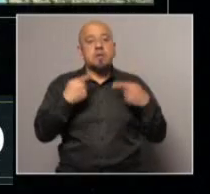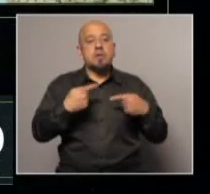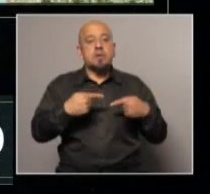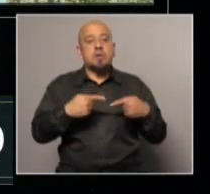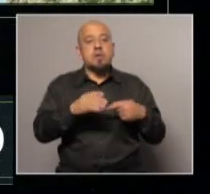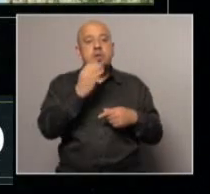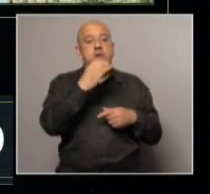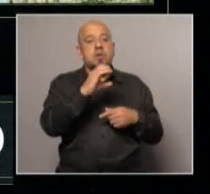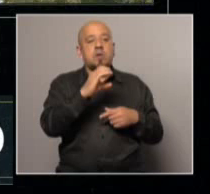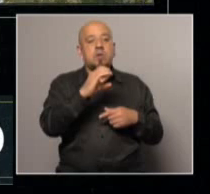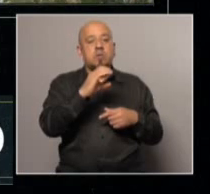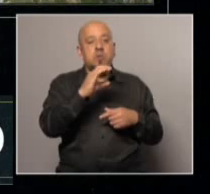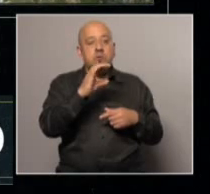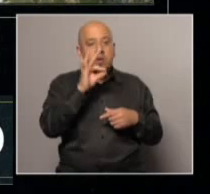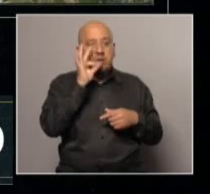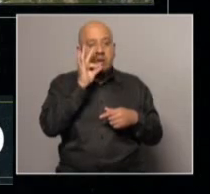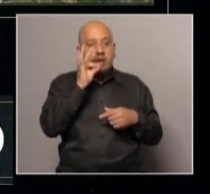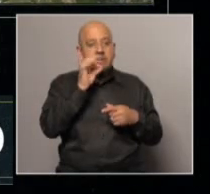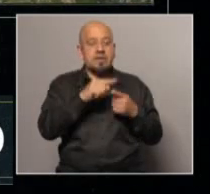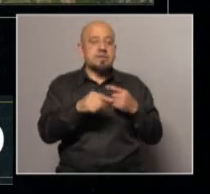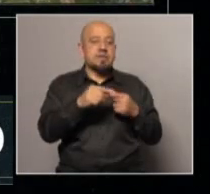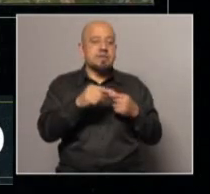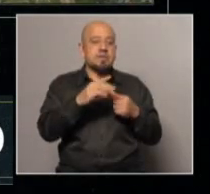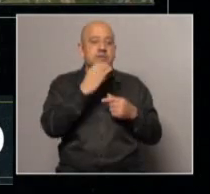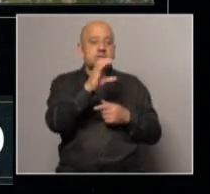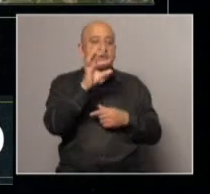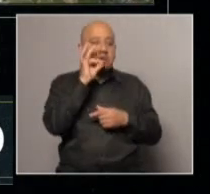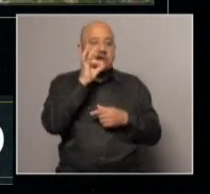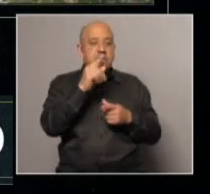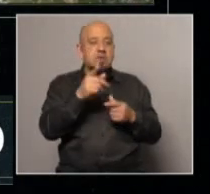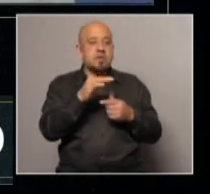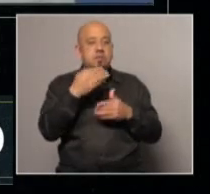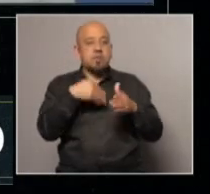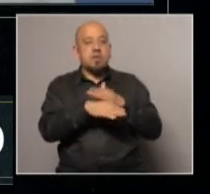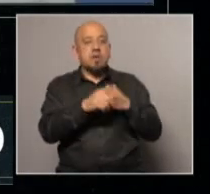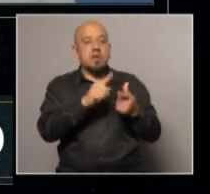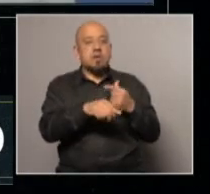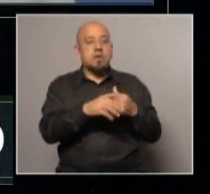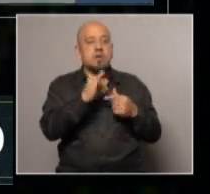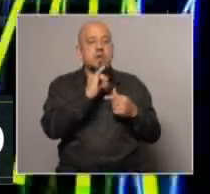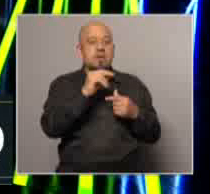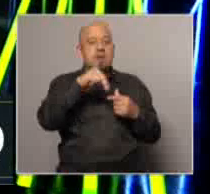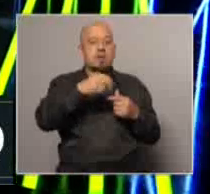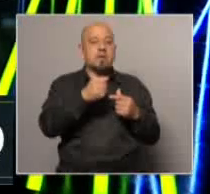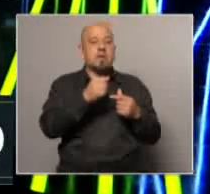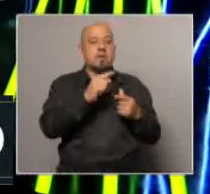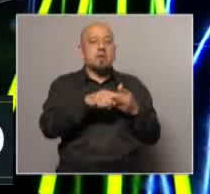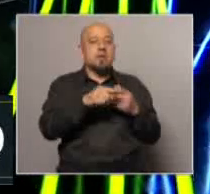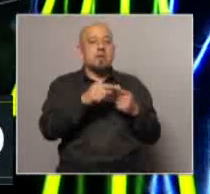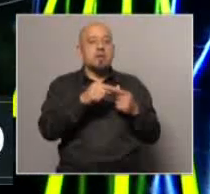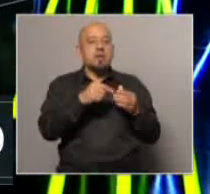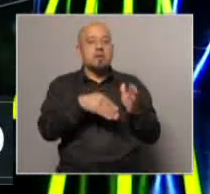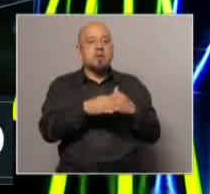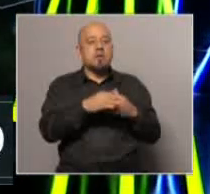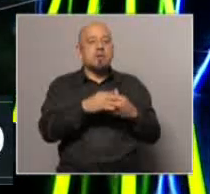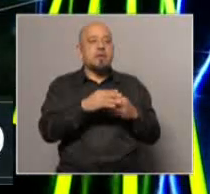de los clubes de cannabis. Intervenir los clubes de cannabis es como intervenir las bodegas, ¿no? Porque el INAVI no puede controlar. Es como, bueno,